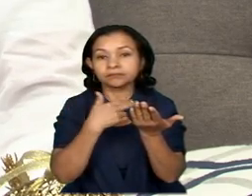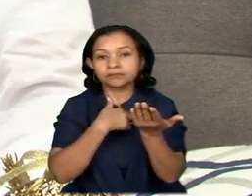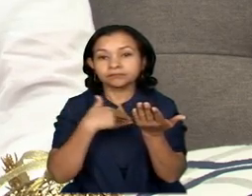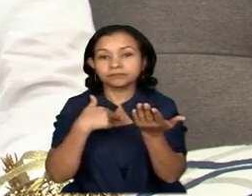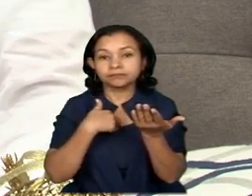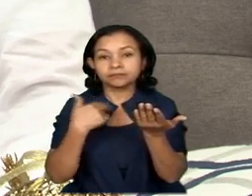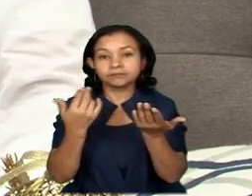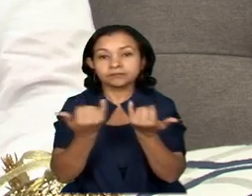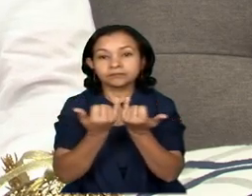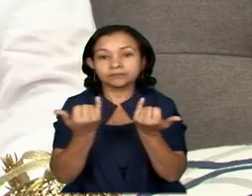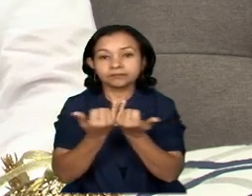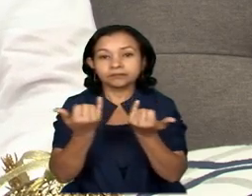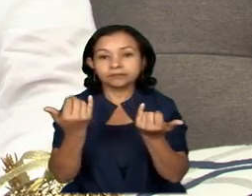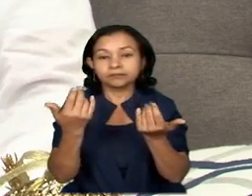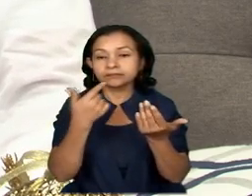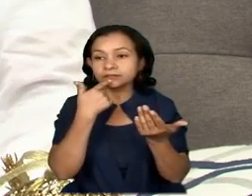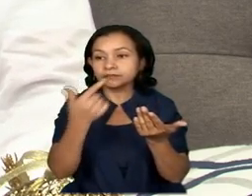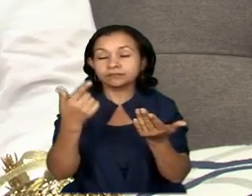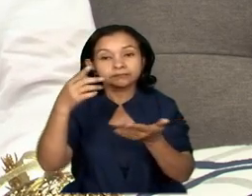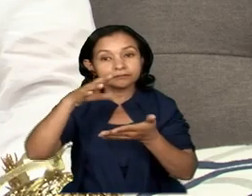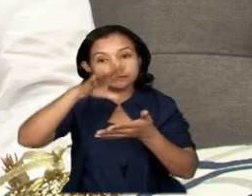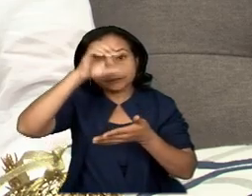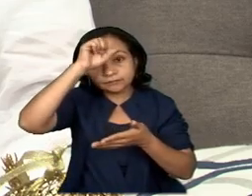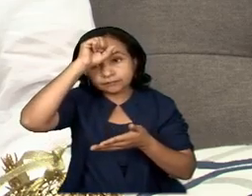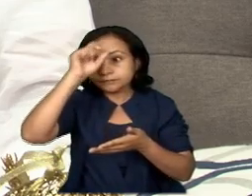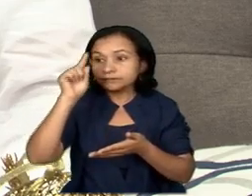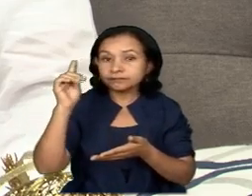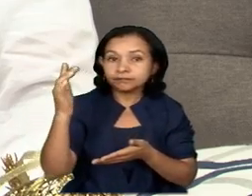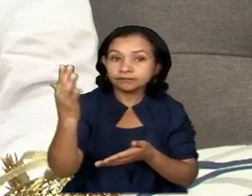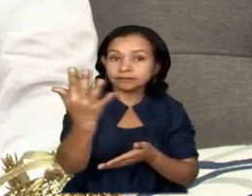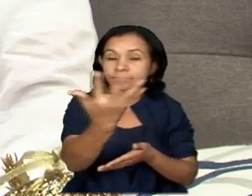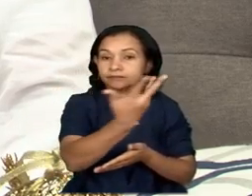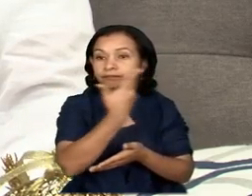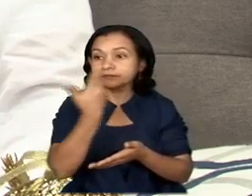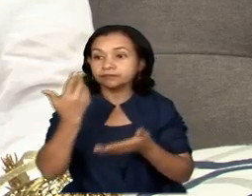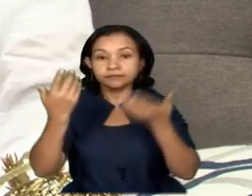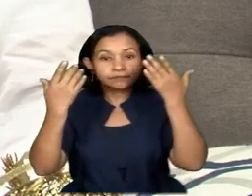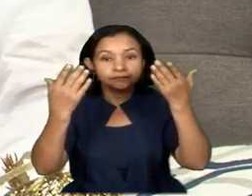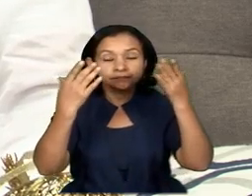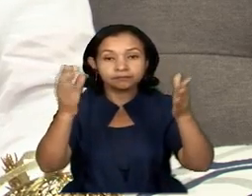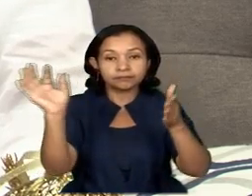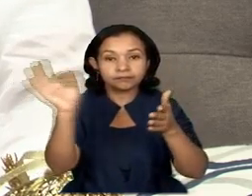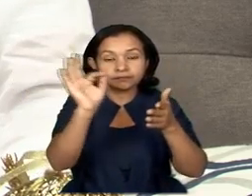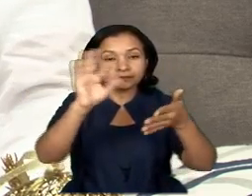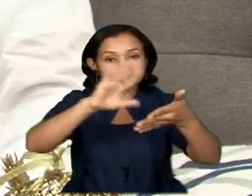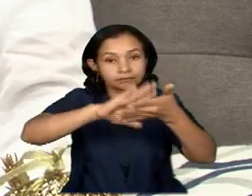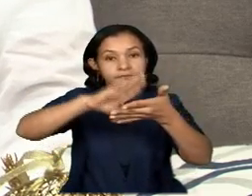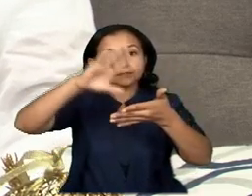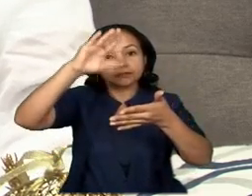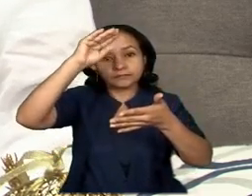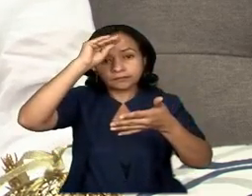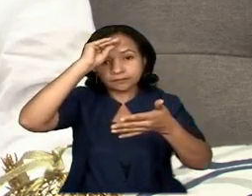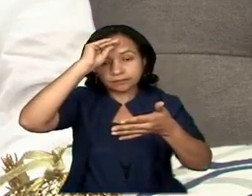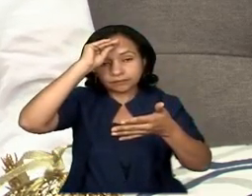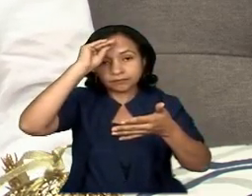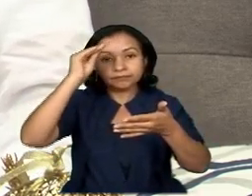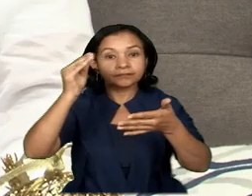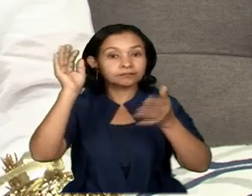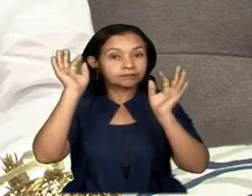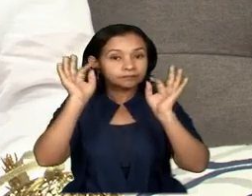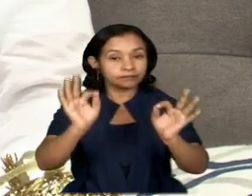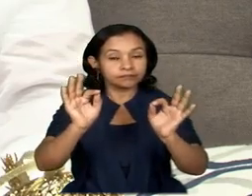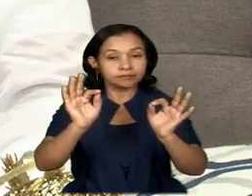examen memorístico. Esto está trastocando todo, está trastocando la forma de interacción, la forma de aprendizaje. Esta es una generación que ya no